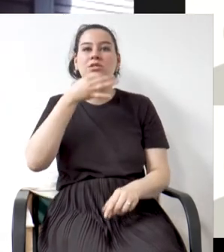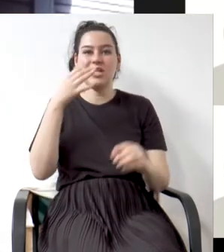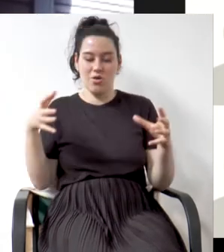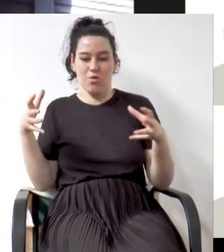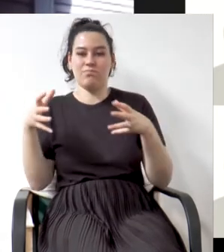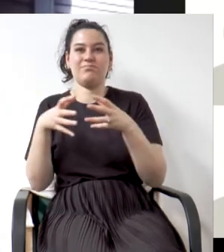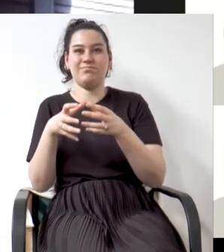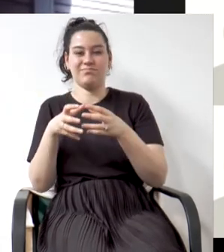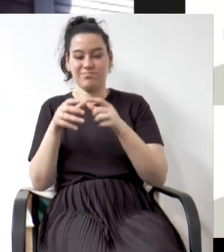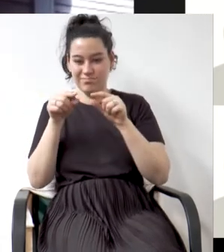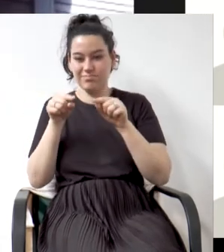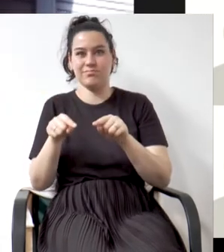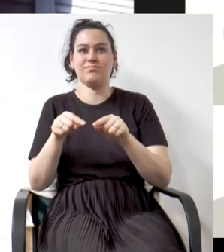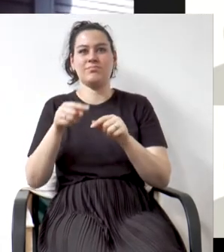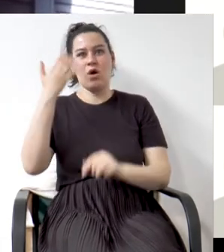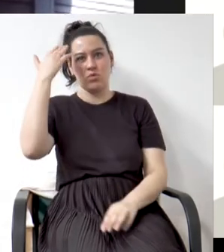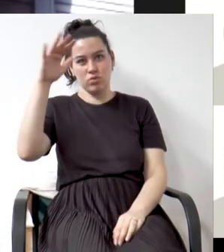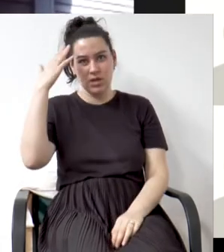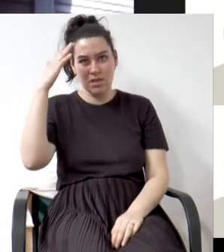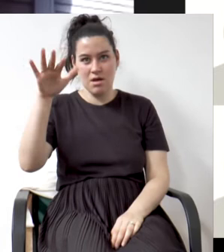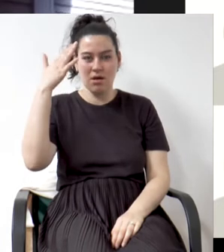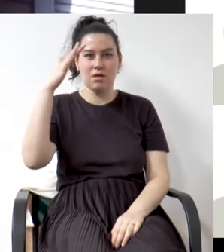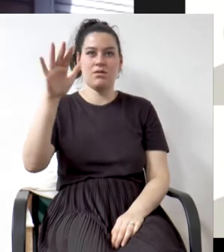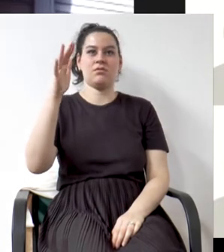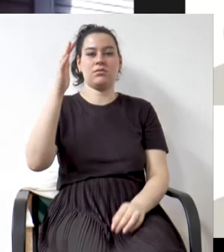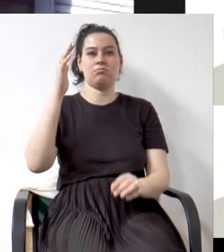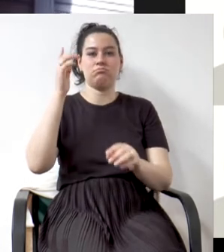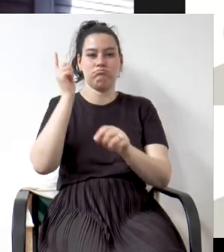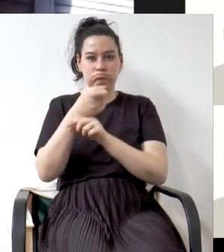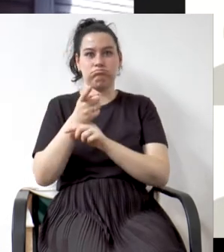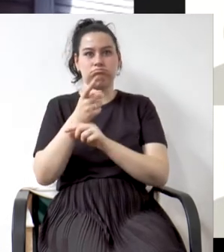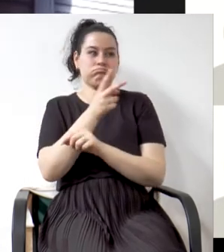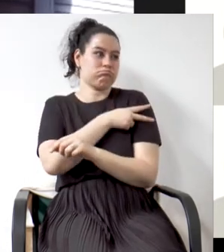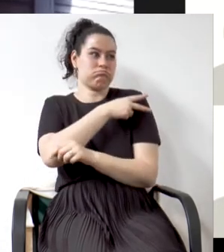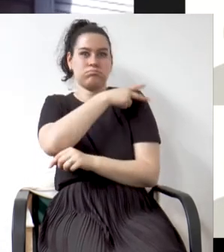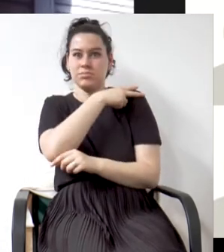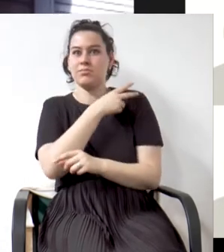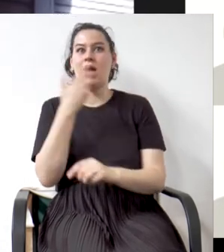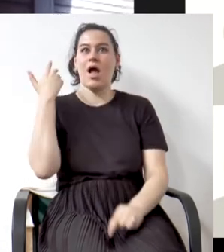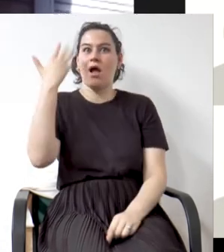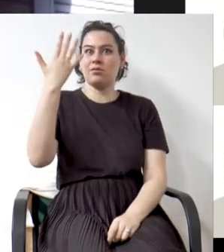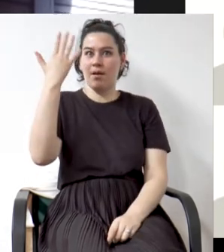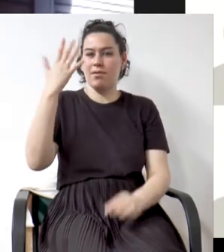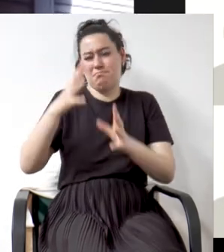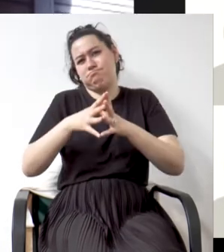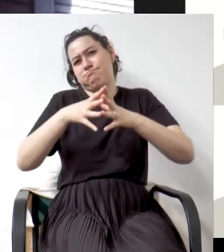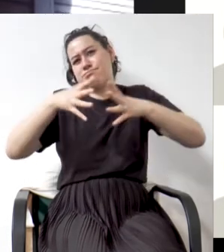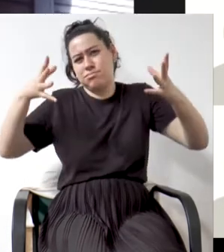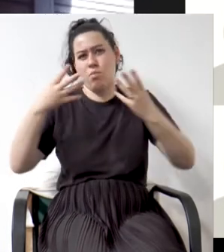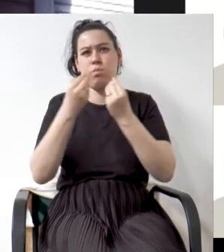están sentados autoridades y órdenes, a una asamblea donde se amplía muchísimo el